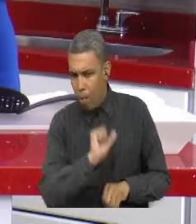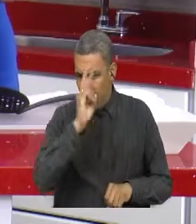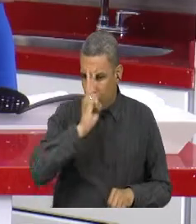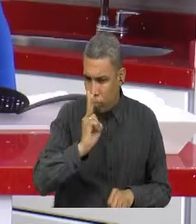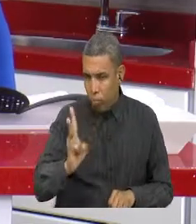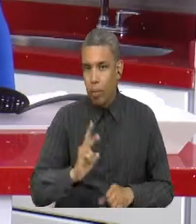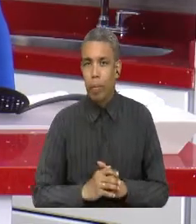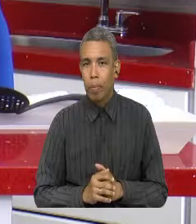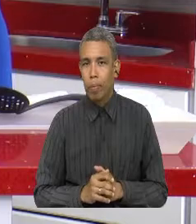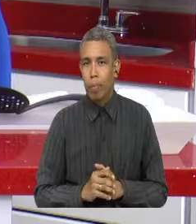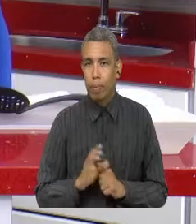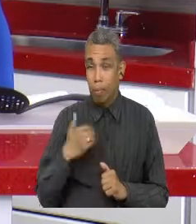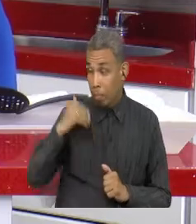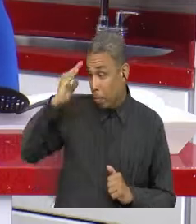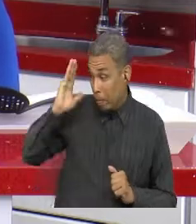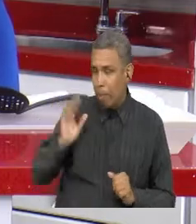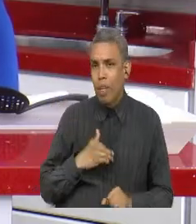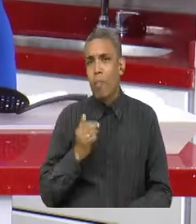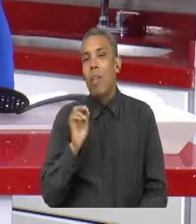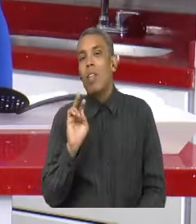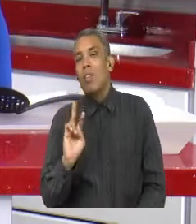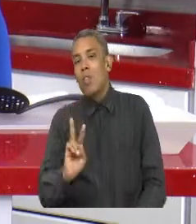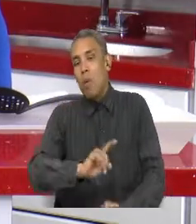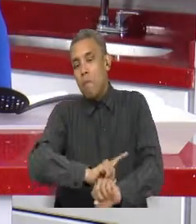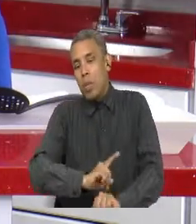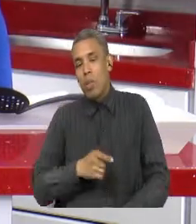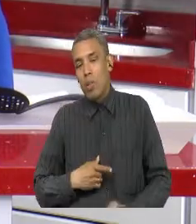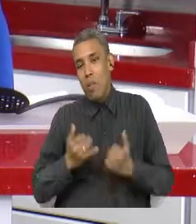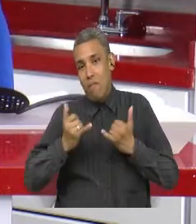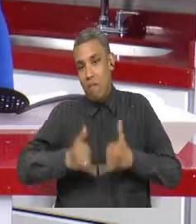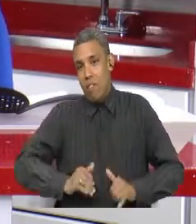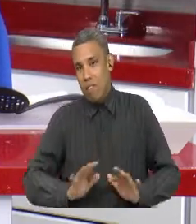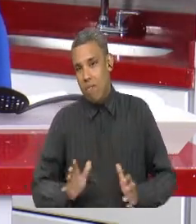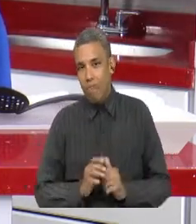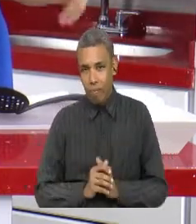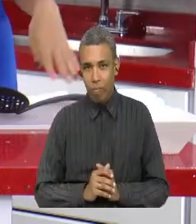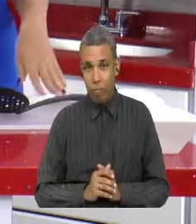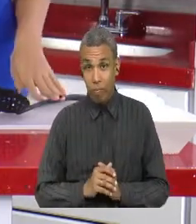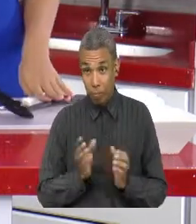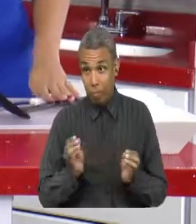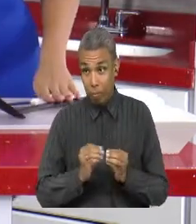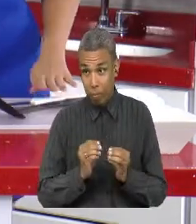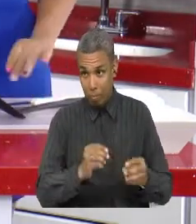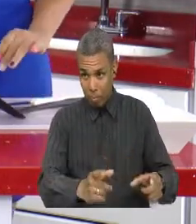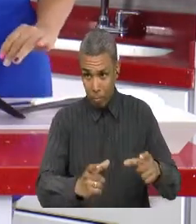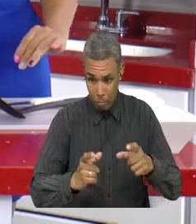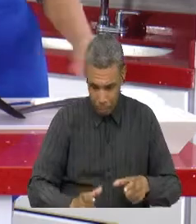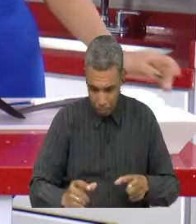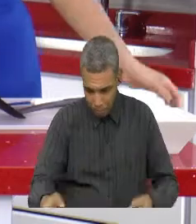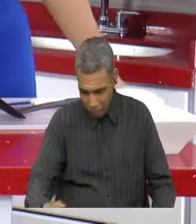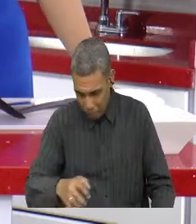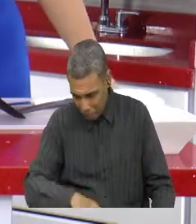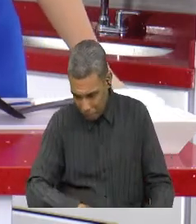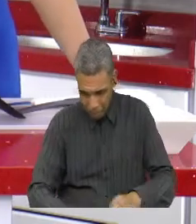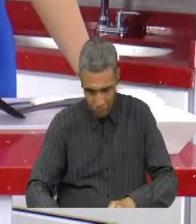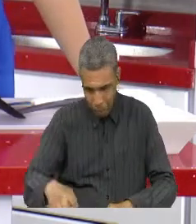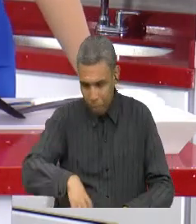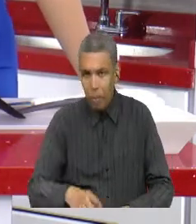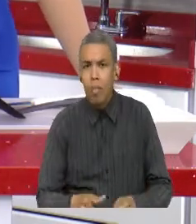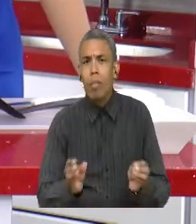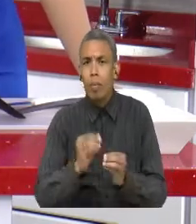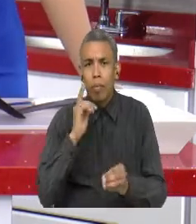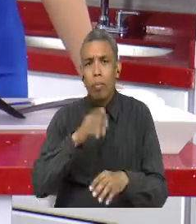que se acabe nuestro programa. Y bueno, vamos a aprovechar precisamente mientras vamos emplatando aquí nuestra receta del día de hoy, que debemos invitar